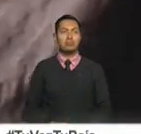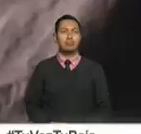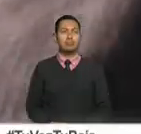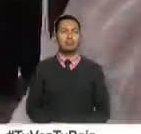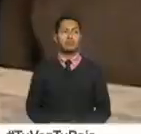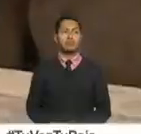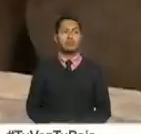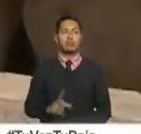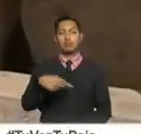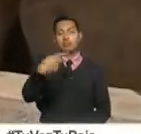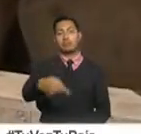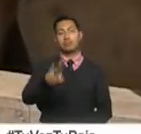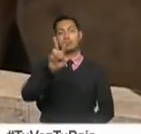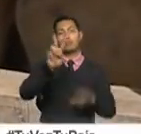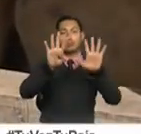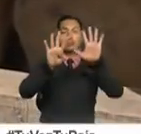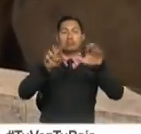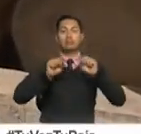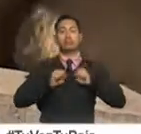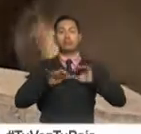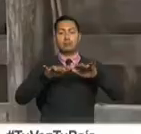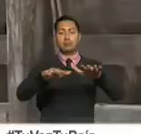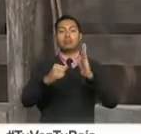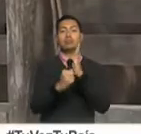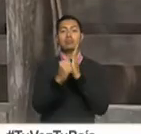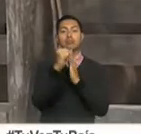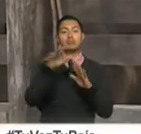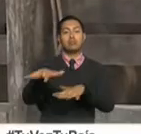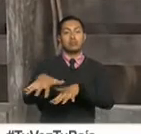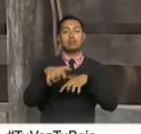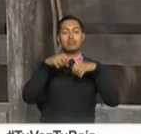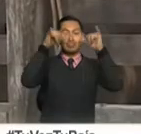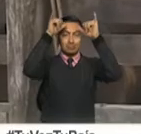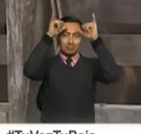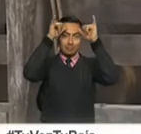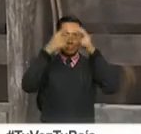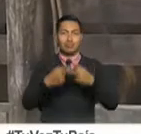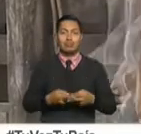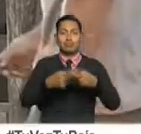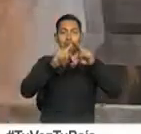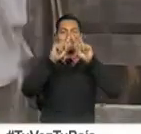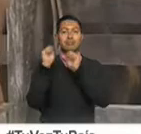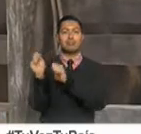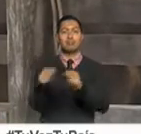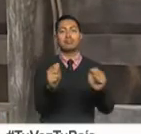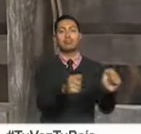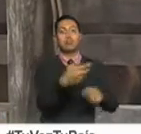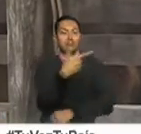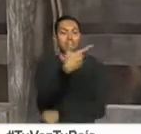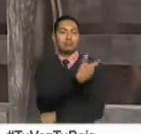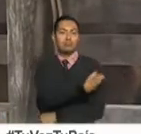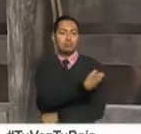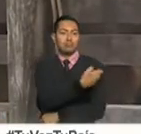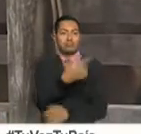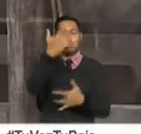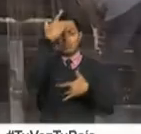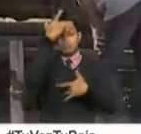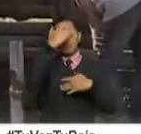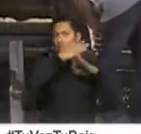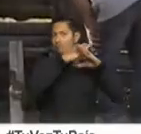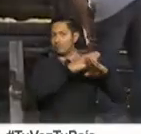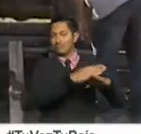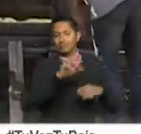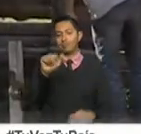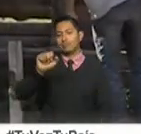El próximo 29 de septiembre, el Ministerio de Agricultura y Ganadería iniciará con la campaña de vacunación contra la fiebre aftosa.